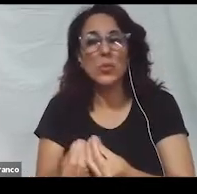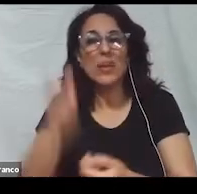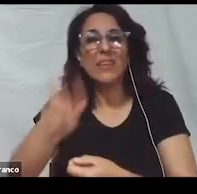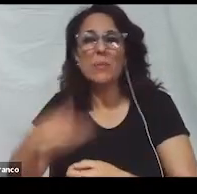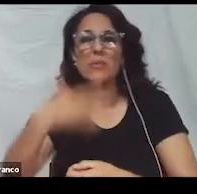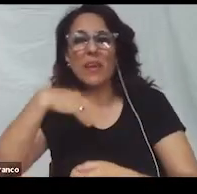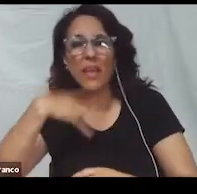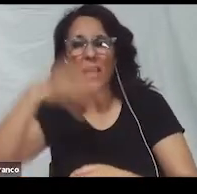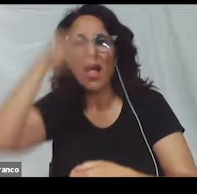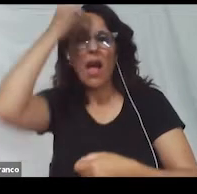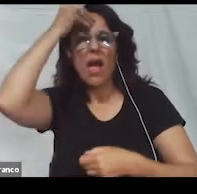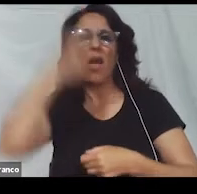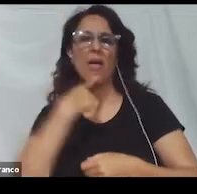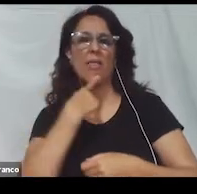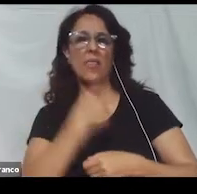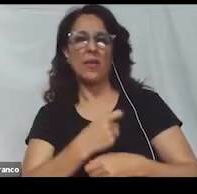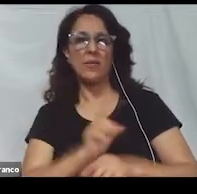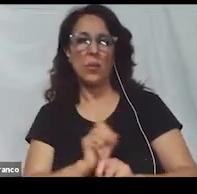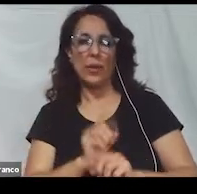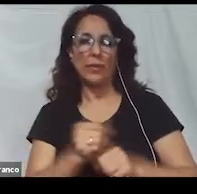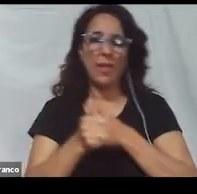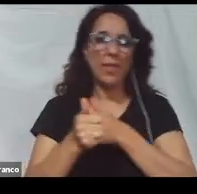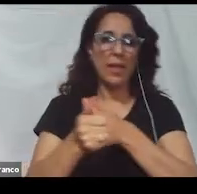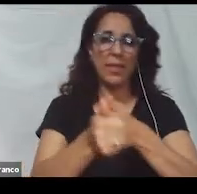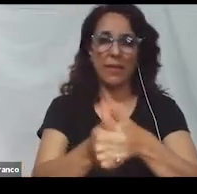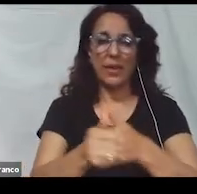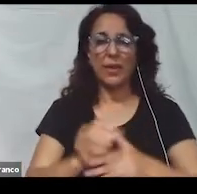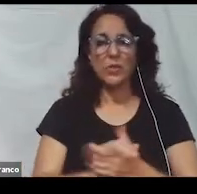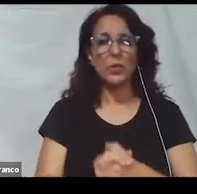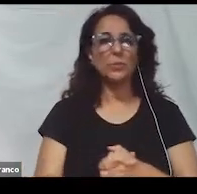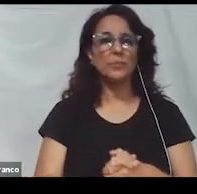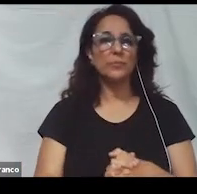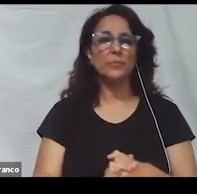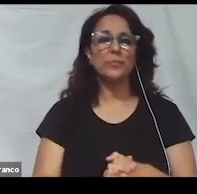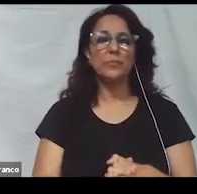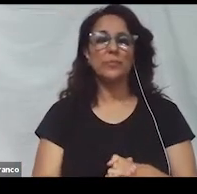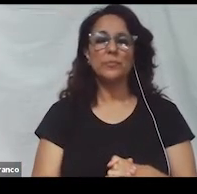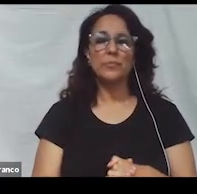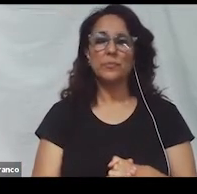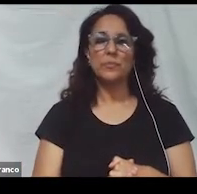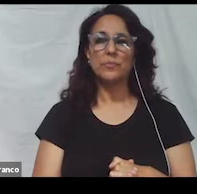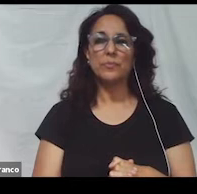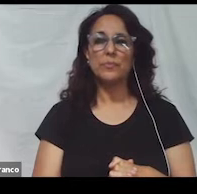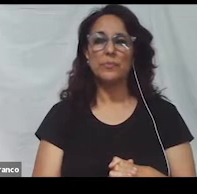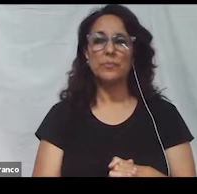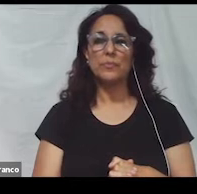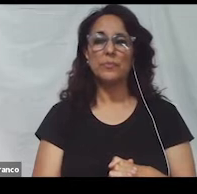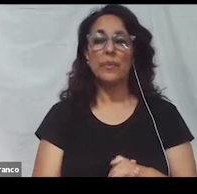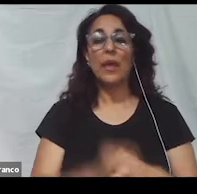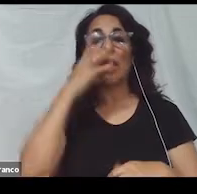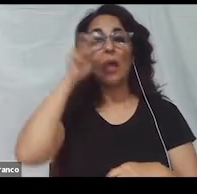entender sobre qué está navegando, ¿bien? Bueno, y Henry nos va a estar contando un poco sobre